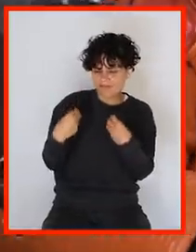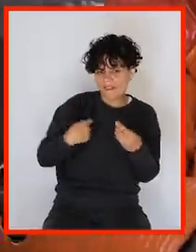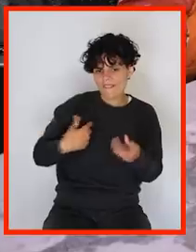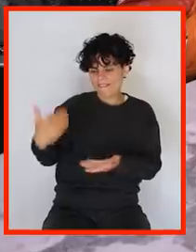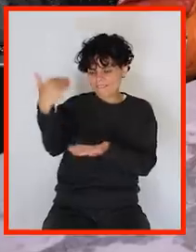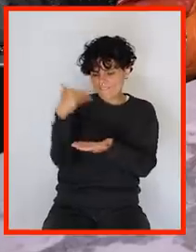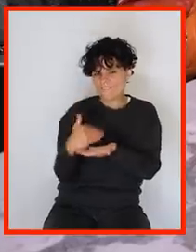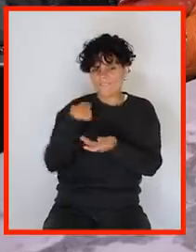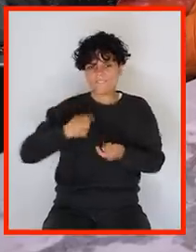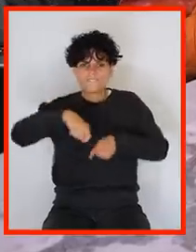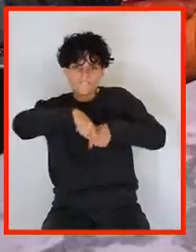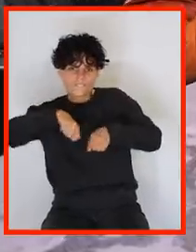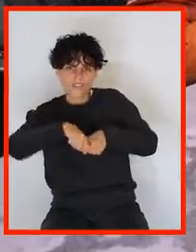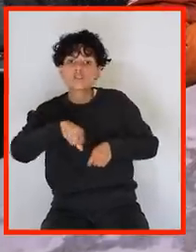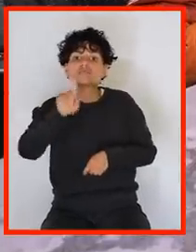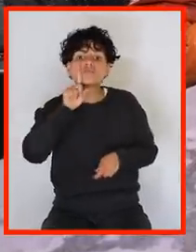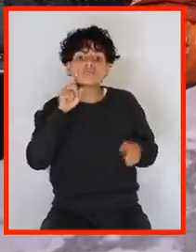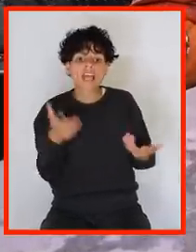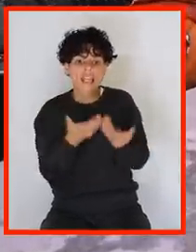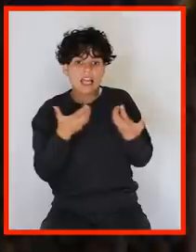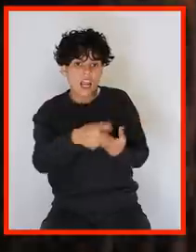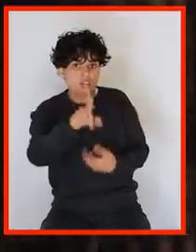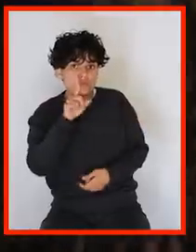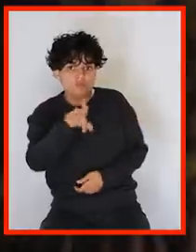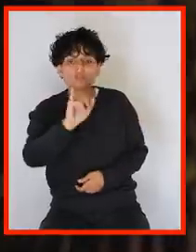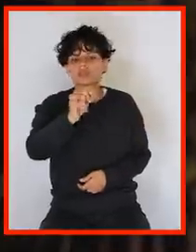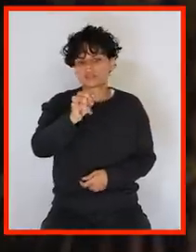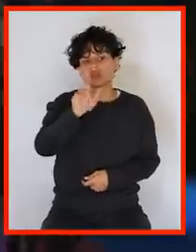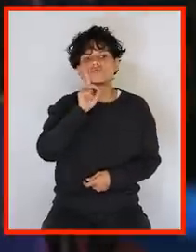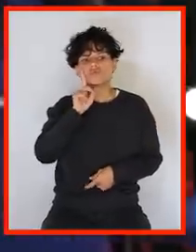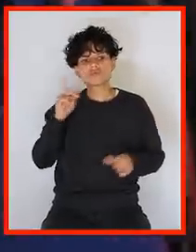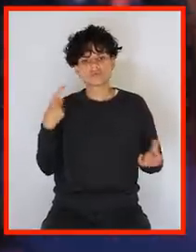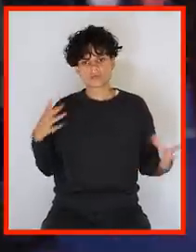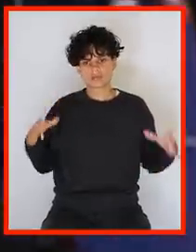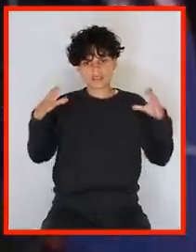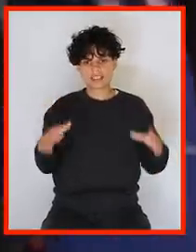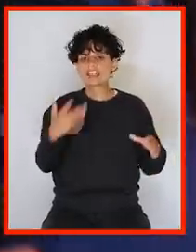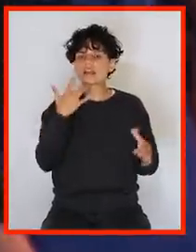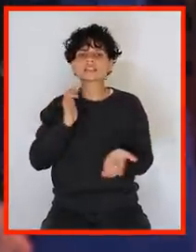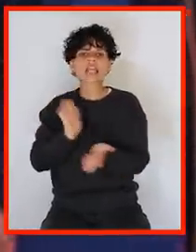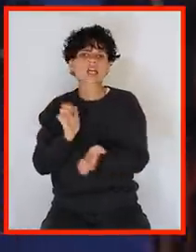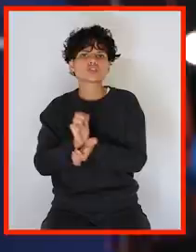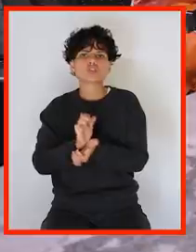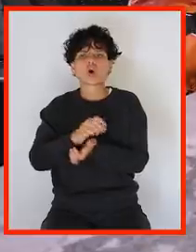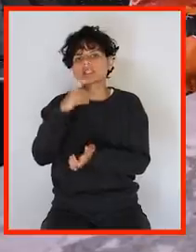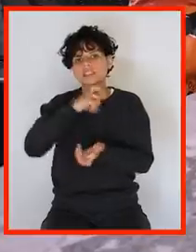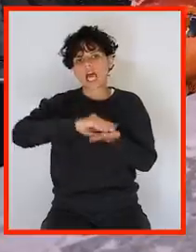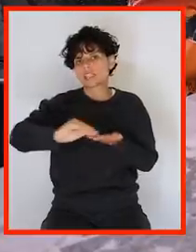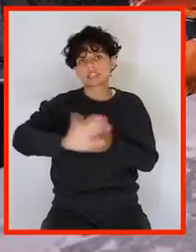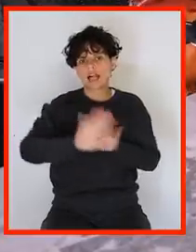güey. ¿Tienes tu pizza vegetariana? Es que Atenea la cuidó, ¿sí? Su pizza vegetariana, ahí está. Queso y salsa.